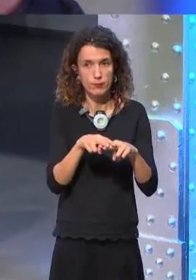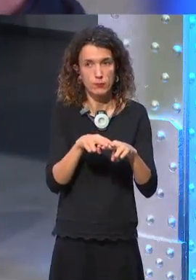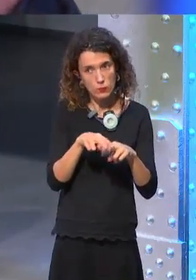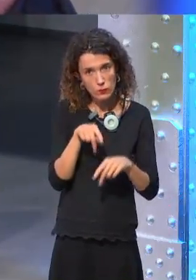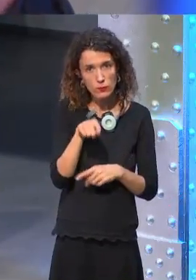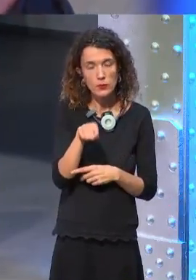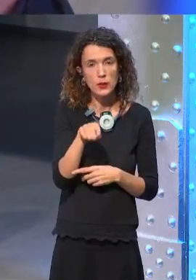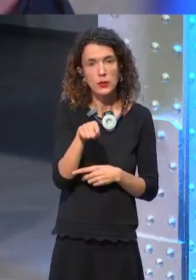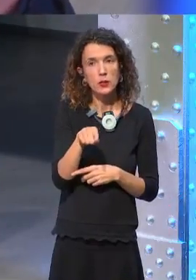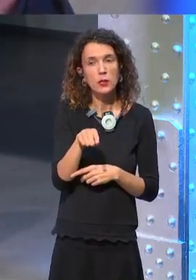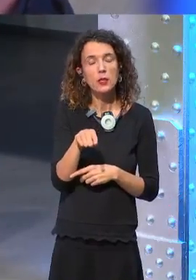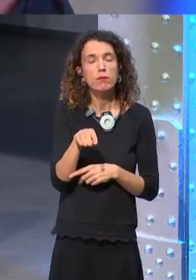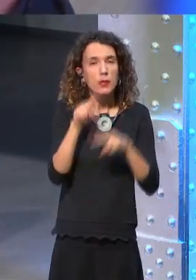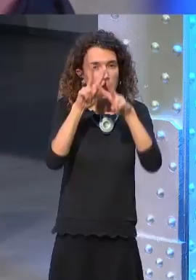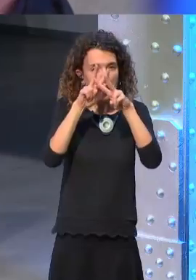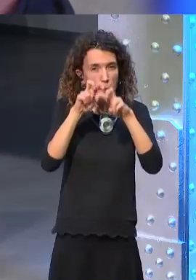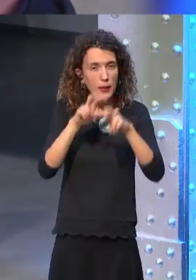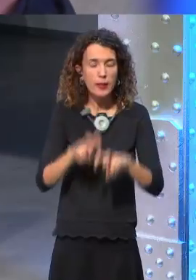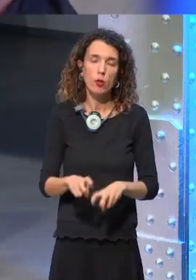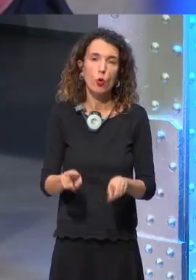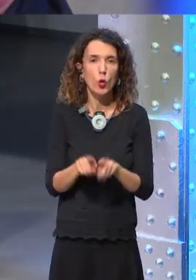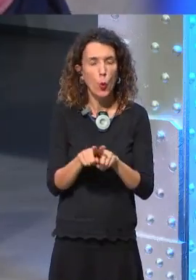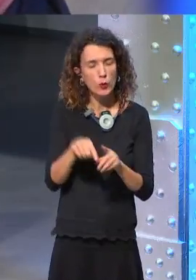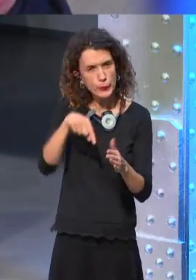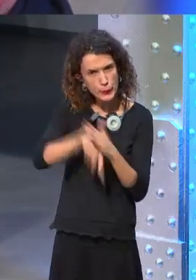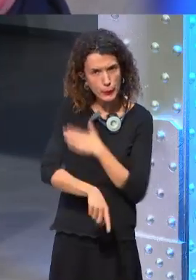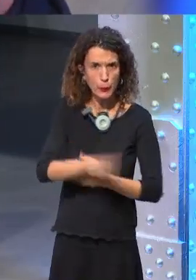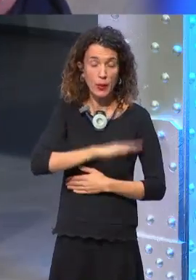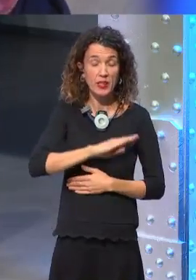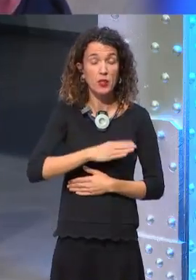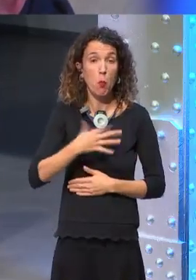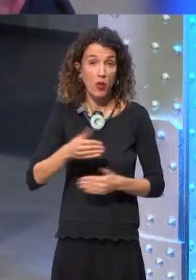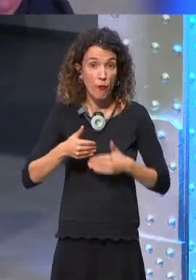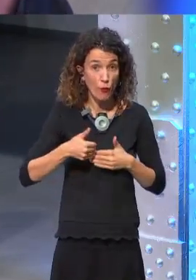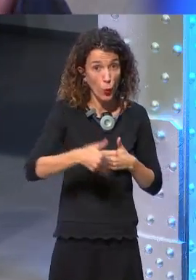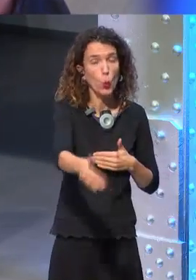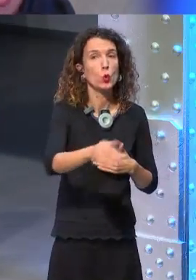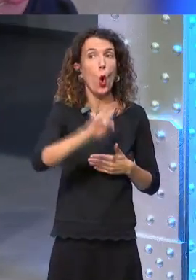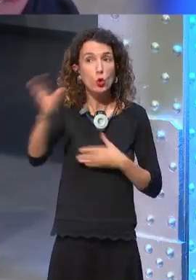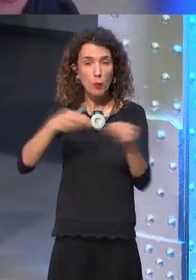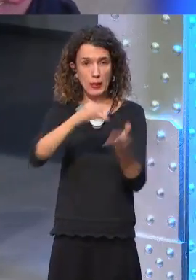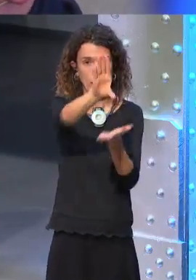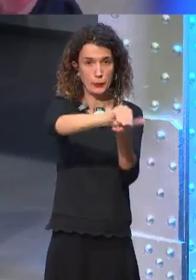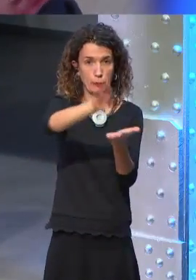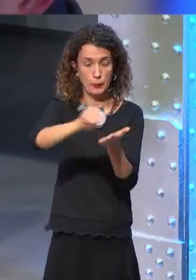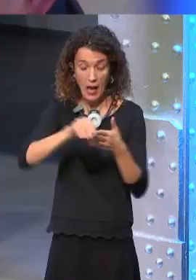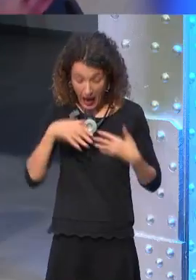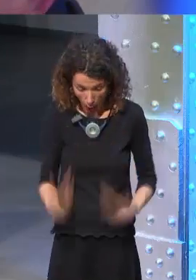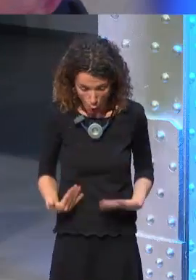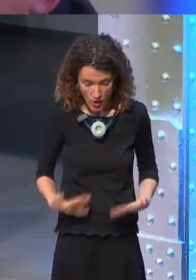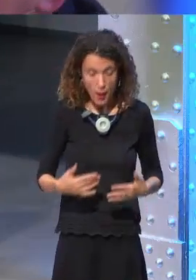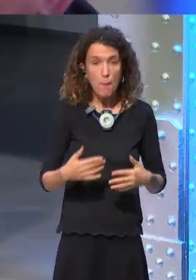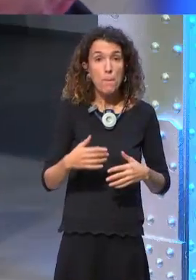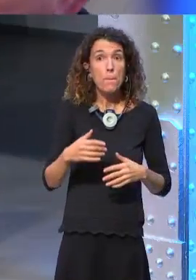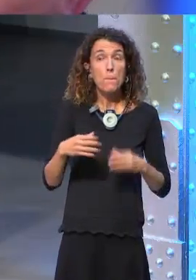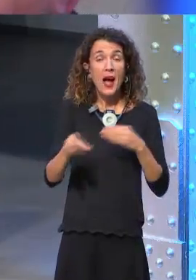y es una investigación muy profunda. Seguramente en el futuro tengamos en cuenta otros materiales, pero creo que ahora los materiales naturales